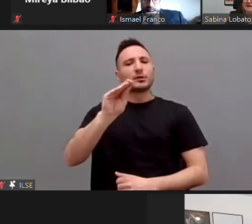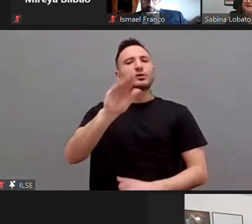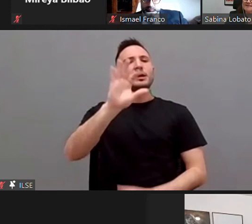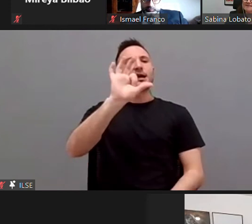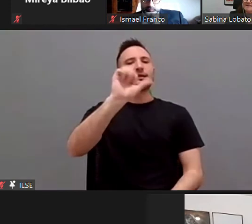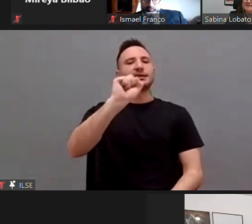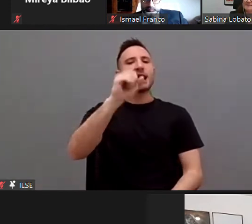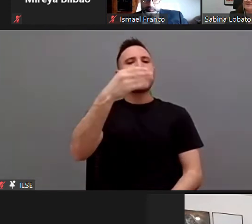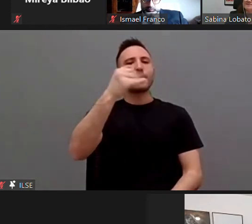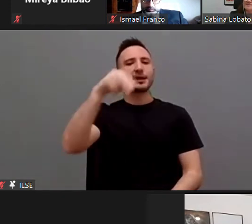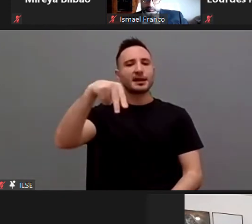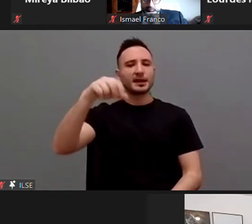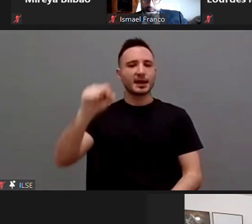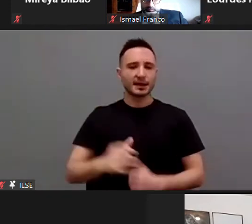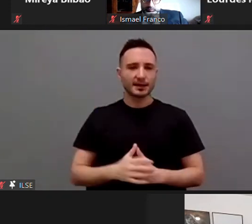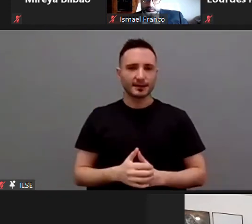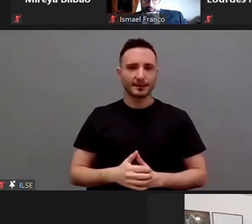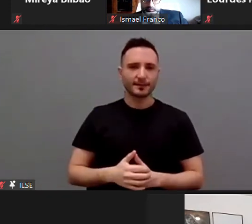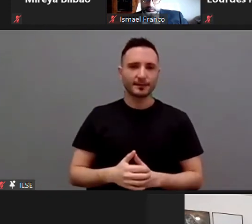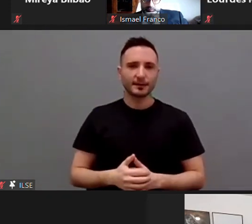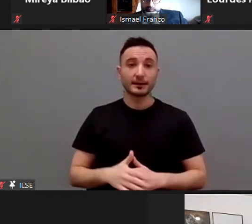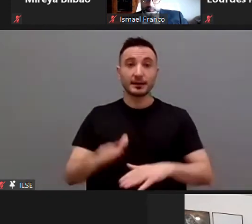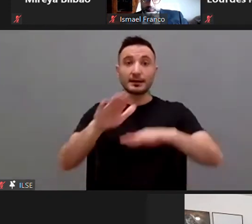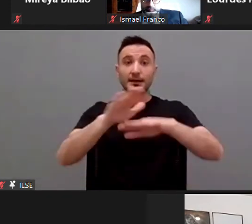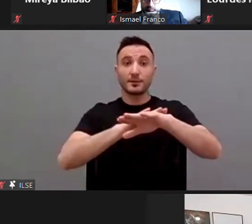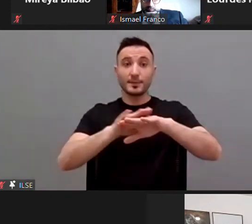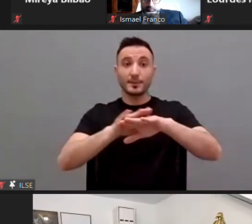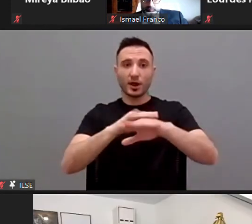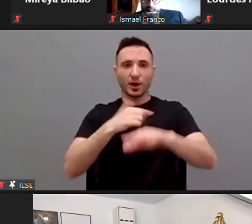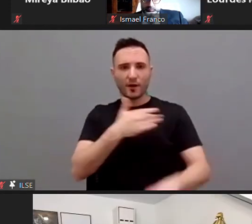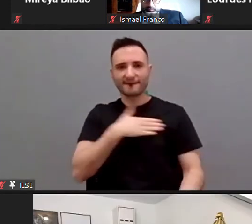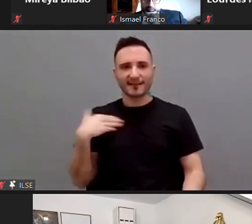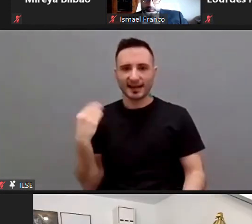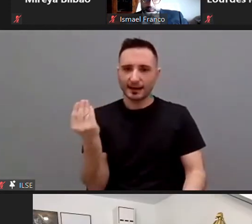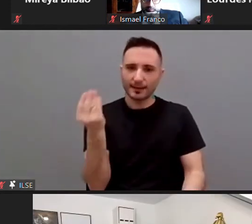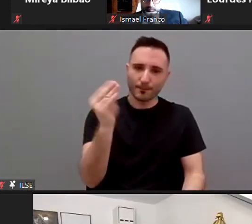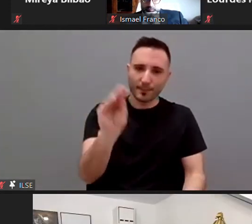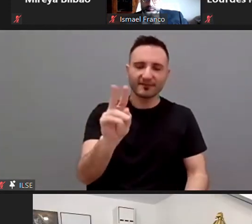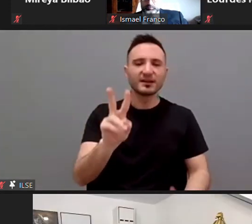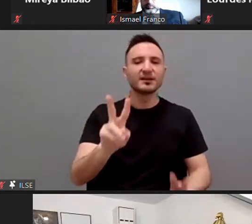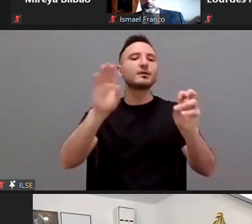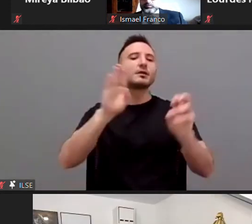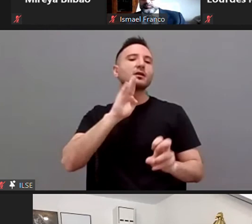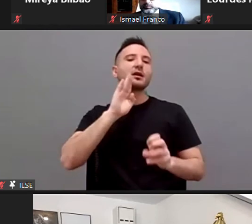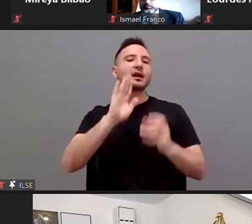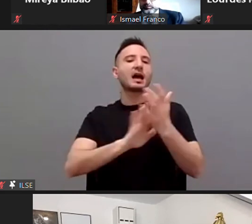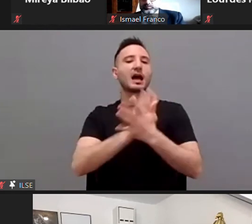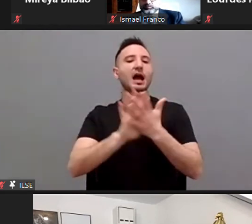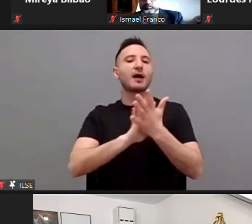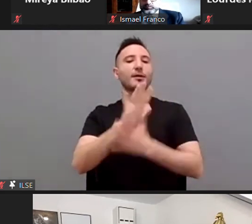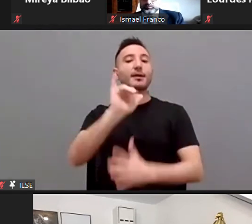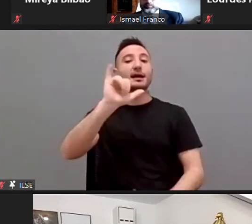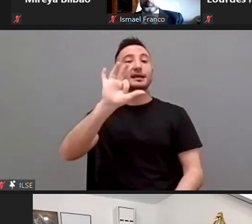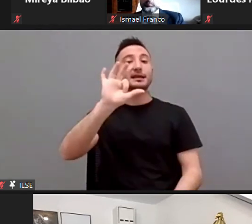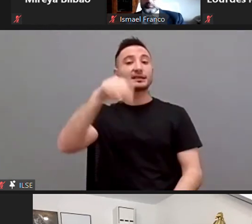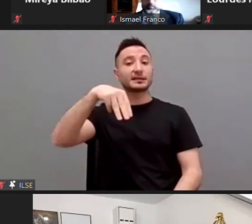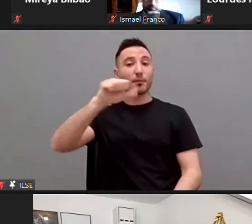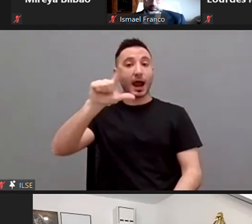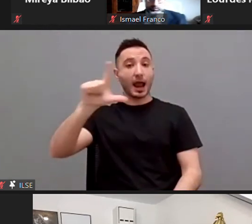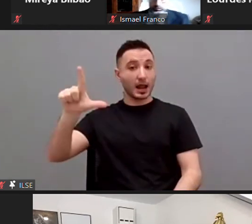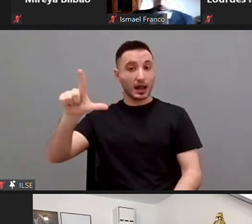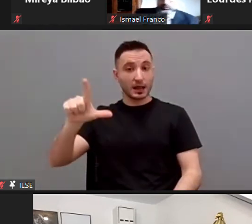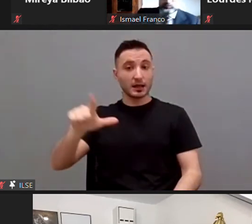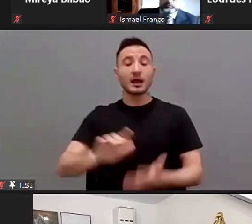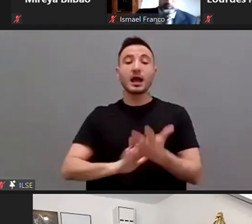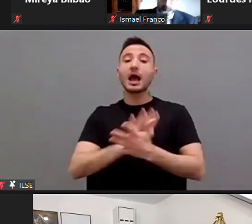José María del Valle... Sí, quería hacer un comentario, sí, Miguel Ángel, en relación con lo que ha comentado antes Ismael, bueno, relacionado